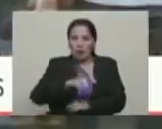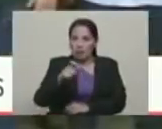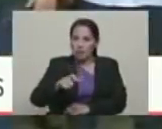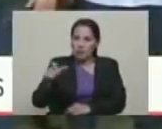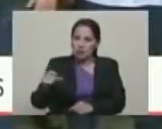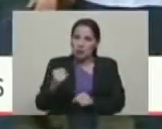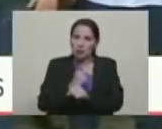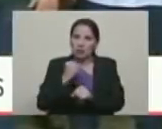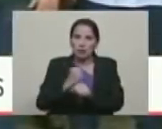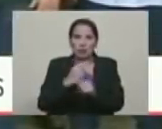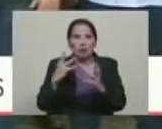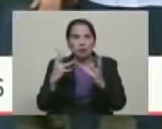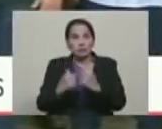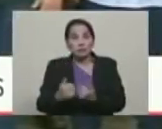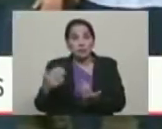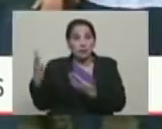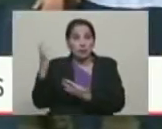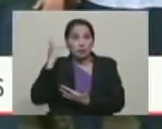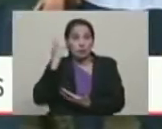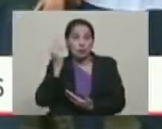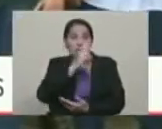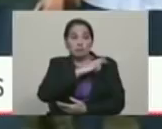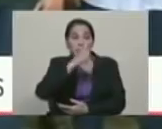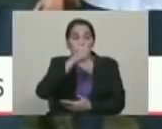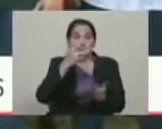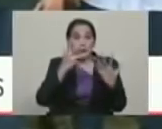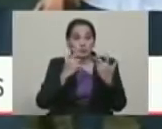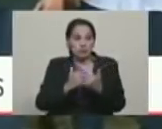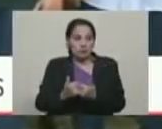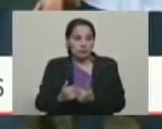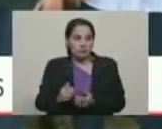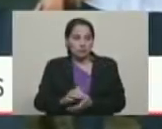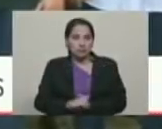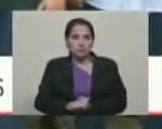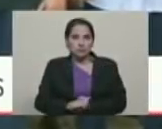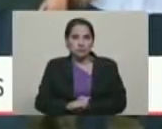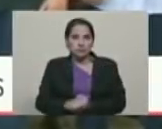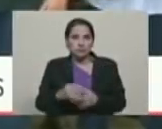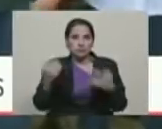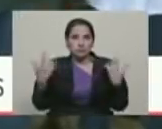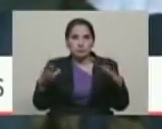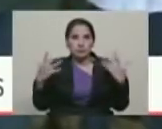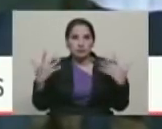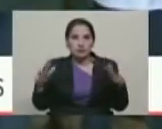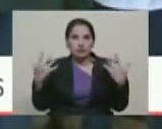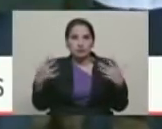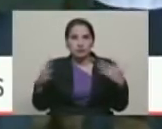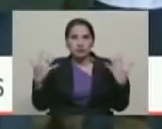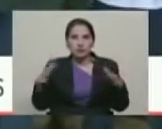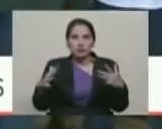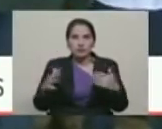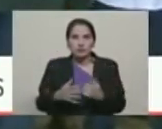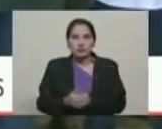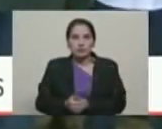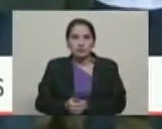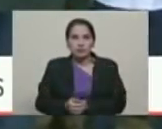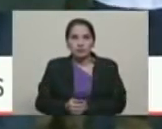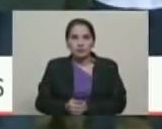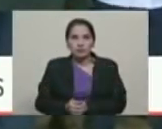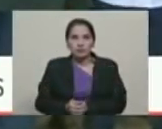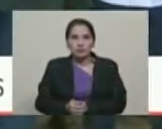trabajadora. Aquí tenemos a Yanet, la gerente de la planta, a todos los trabajadores, que le damos un fuerte aplauso por ese compromiso y esa